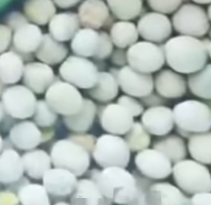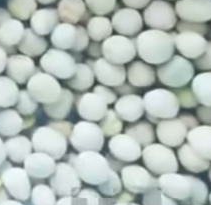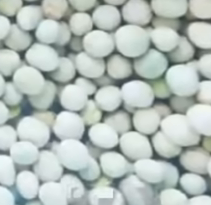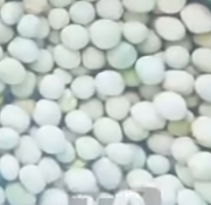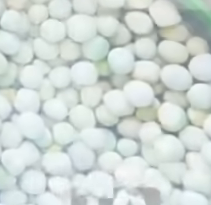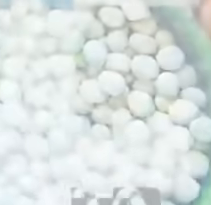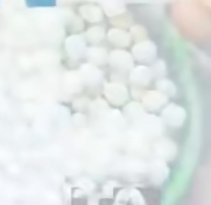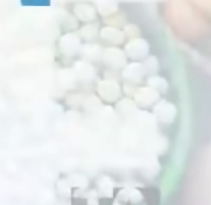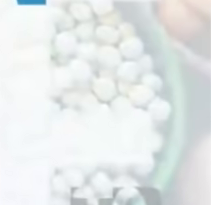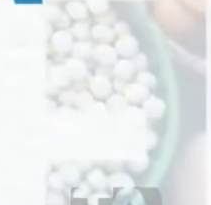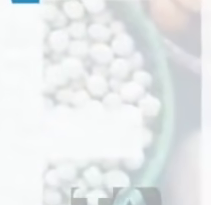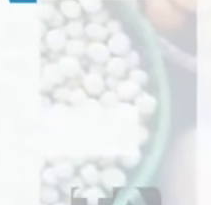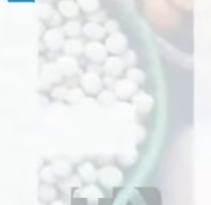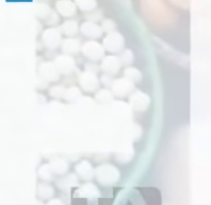24.